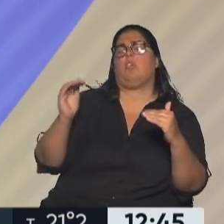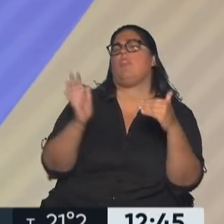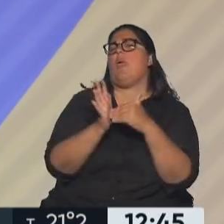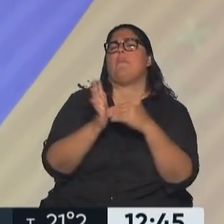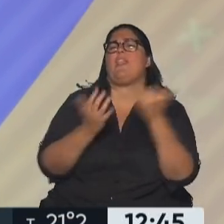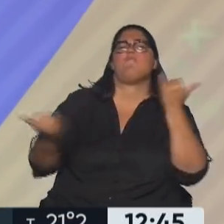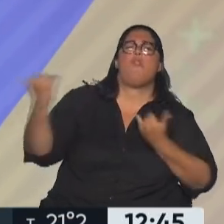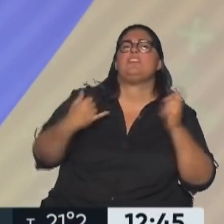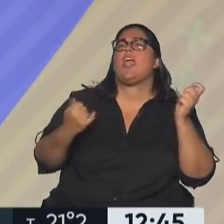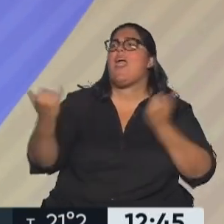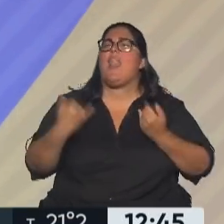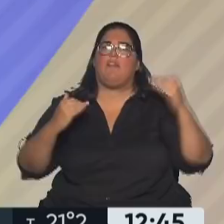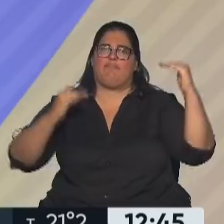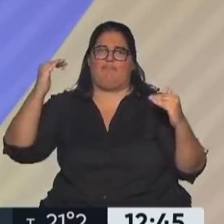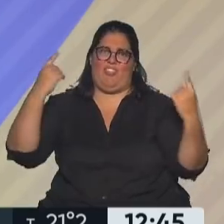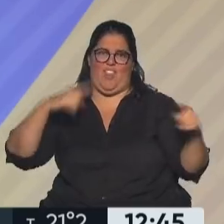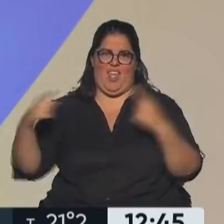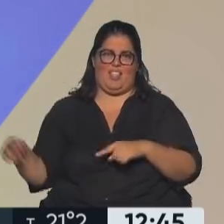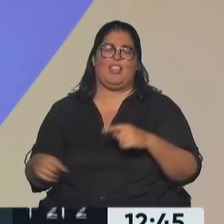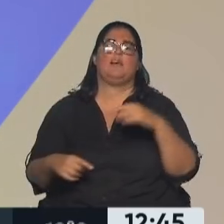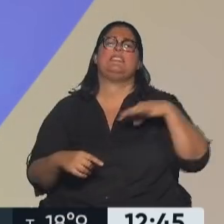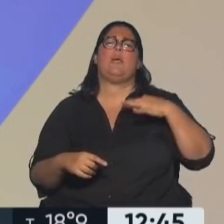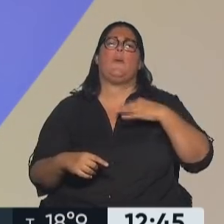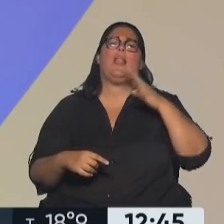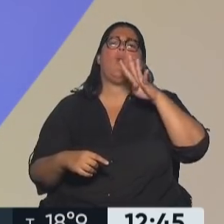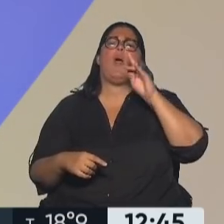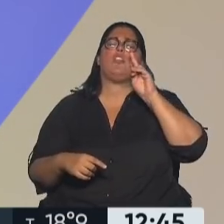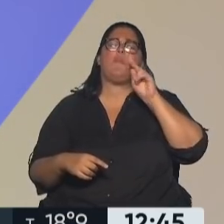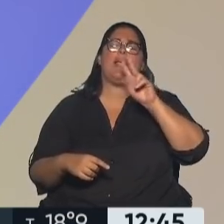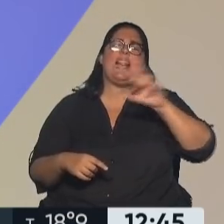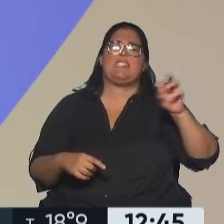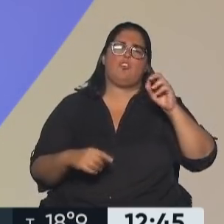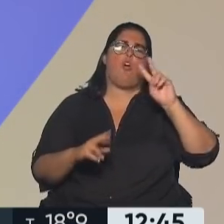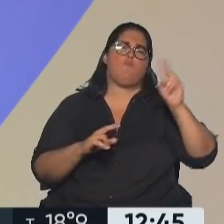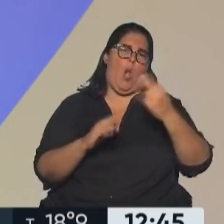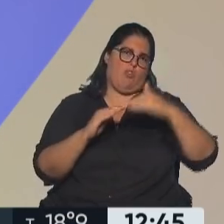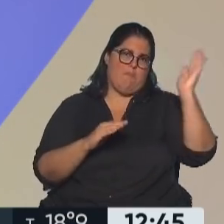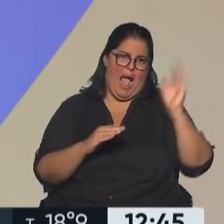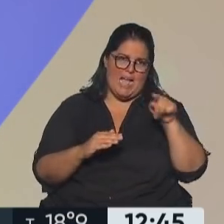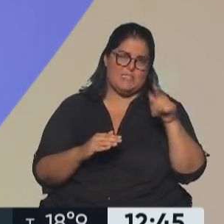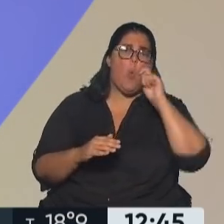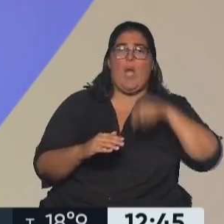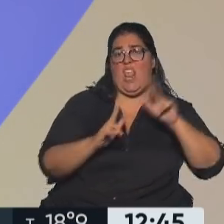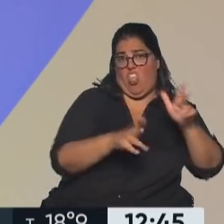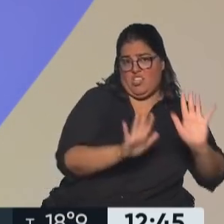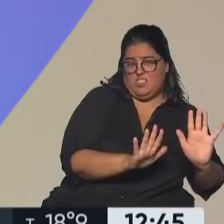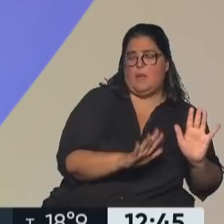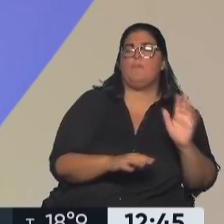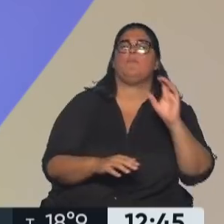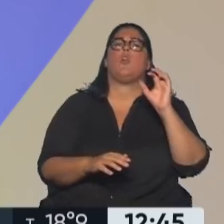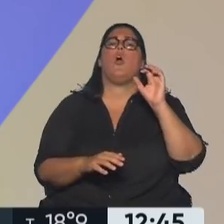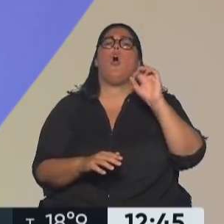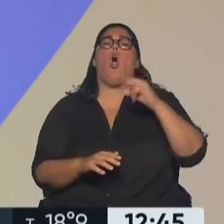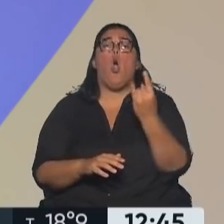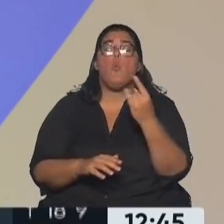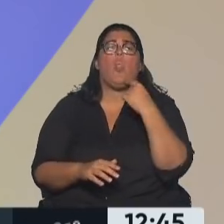del que provengan. Fíjate, civiles, 4.300 muertos, más de 4.300 muertos según el gobierno ucraniano. ¿Qué dice la ONU? La ONU dice